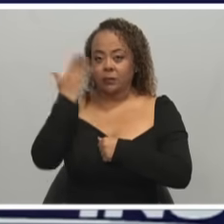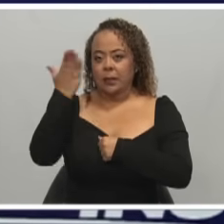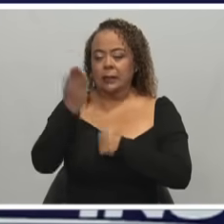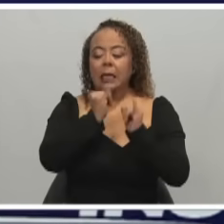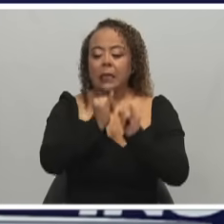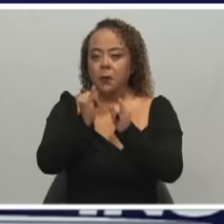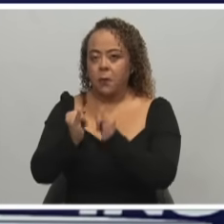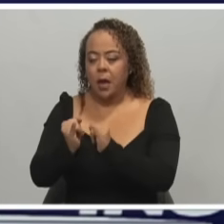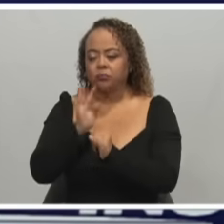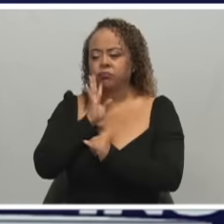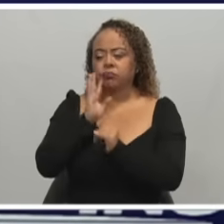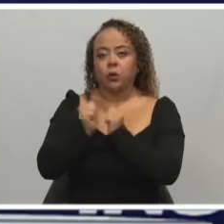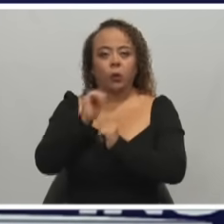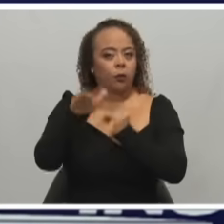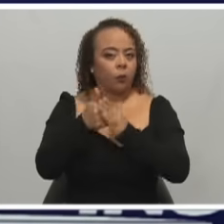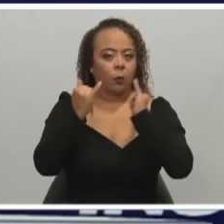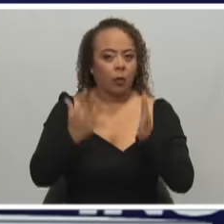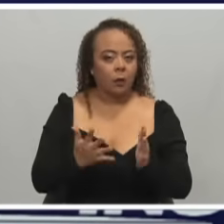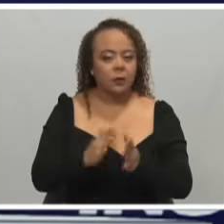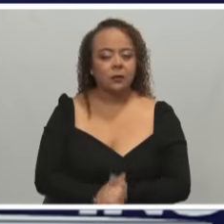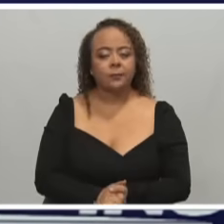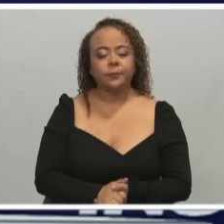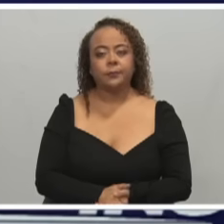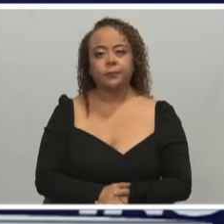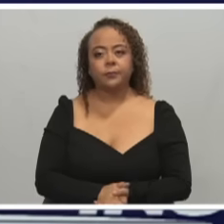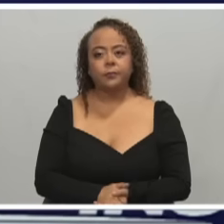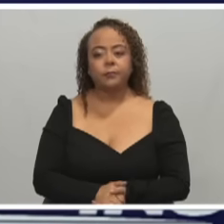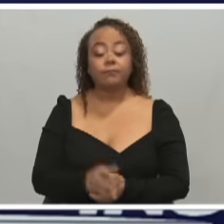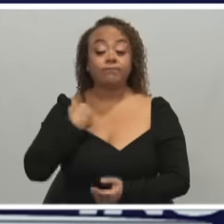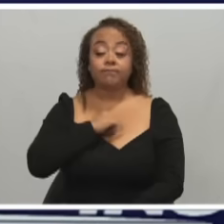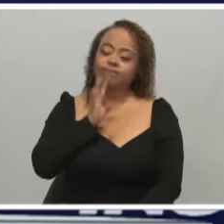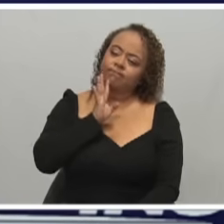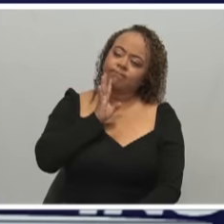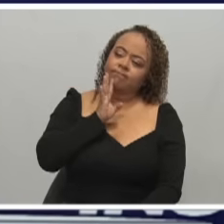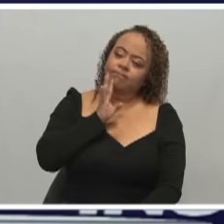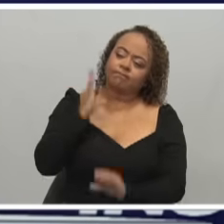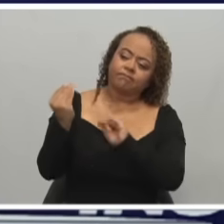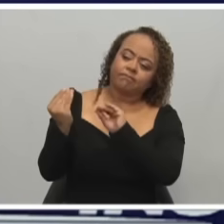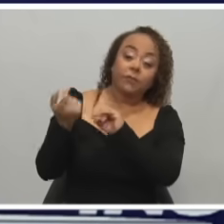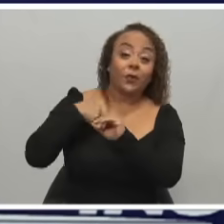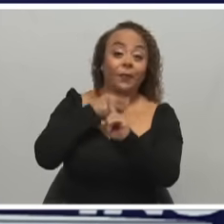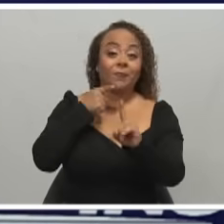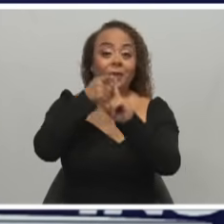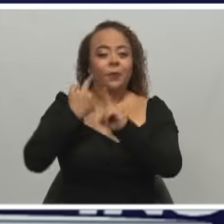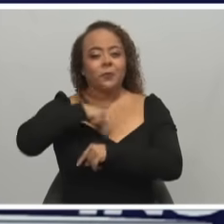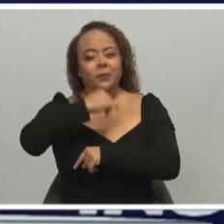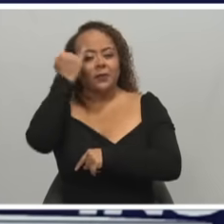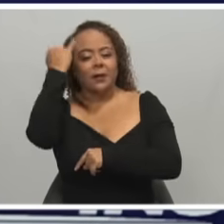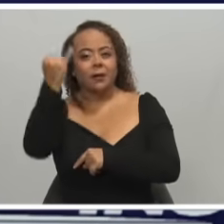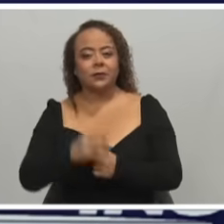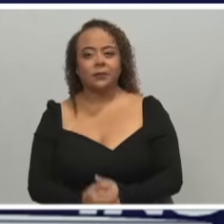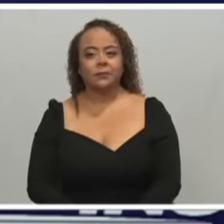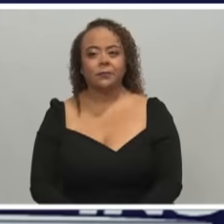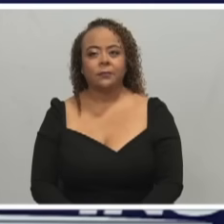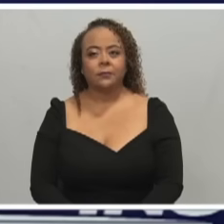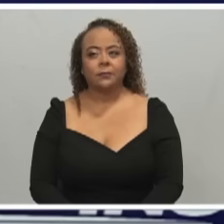con con prácticamente todos los jugadores hemos hablado de Cuál eran nuestras expectativas nuestras ideas y en ese sentido